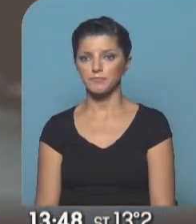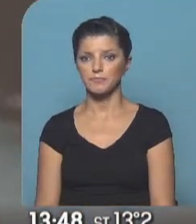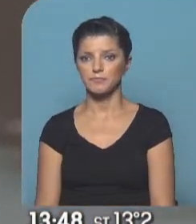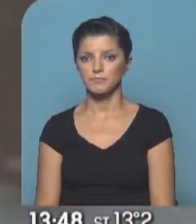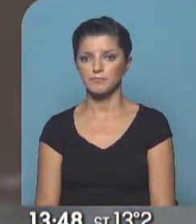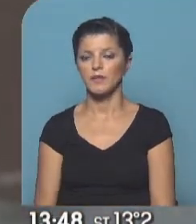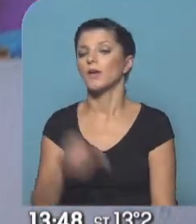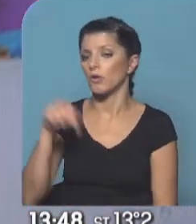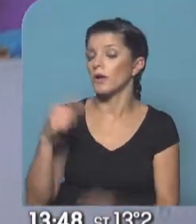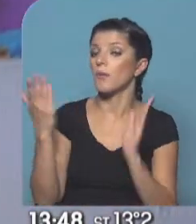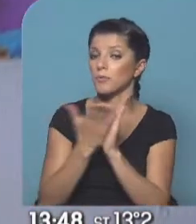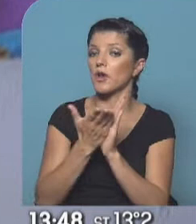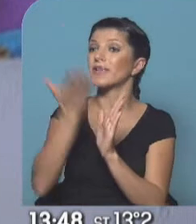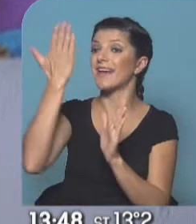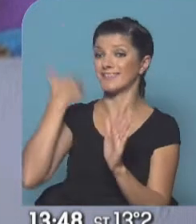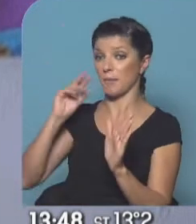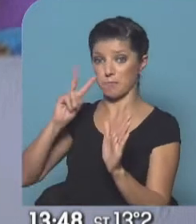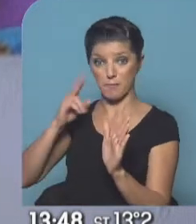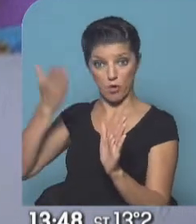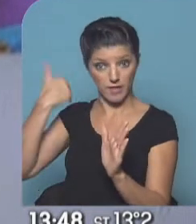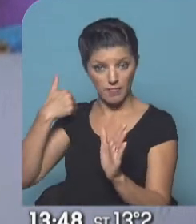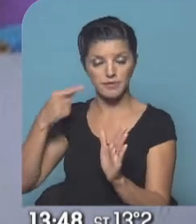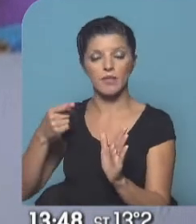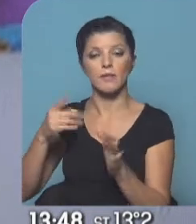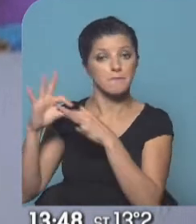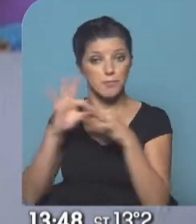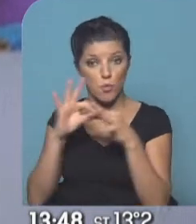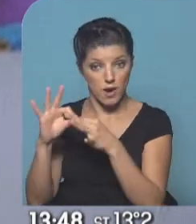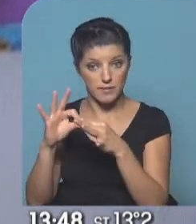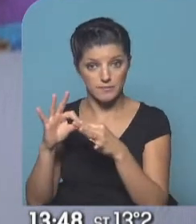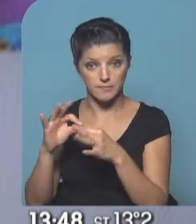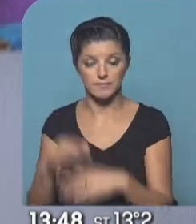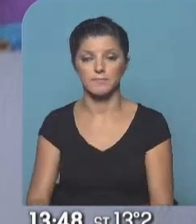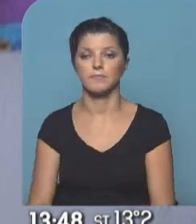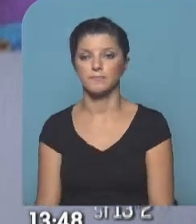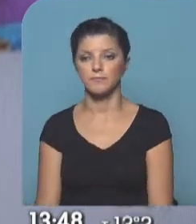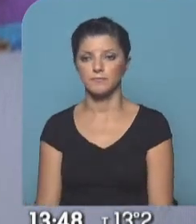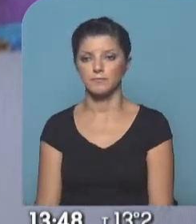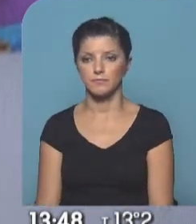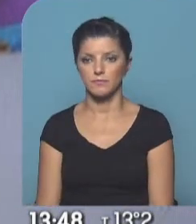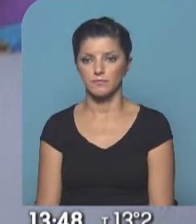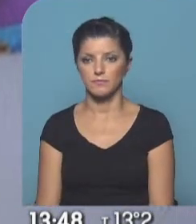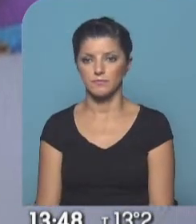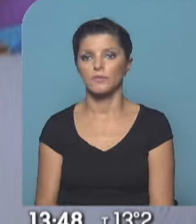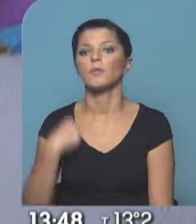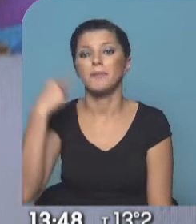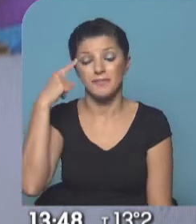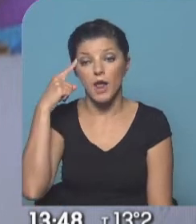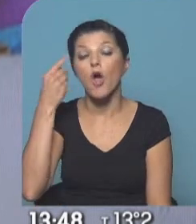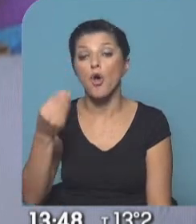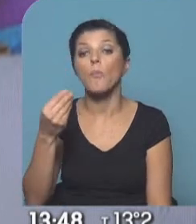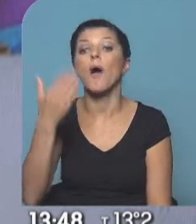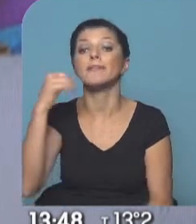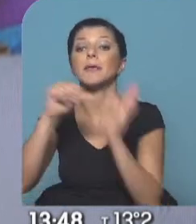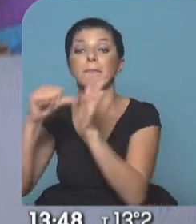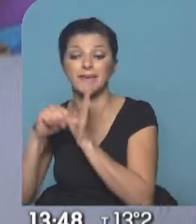estamos analizando ahora con lo que veíamos en el bloque anterior, y tratar de recuperar la idea de cómo los estados que funcionaban como tapones y al